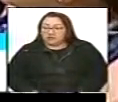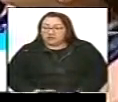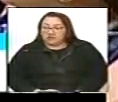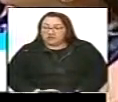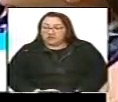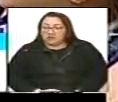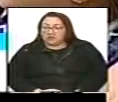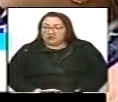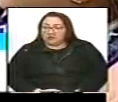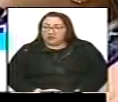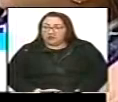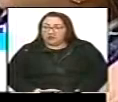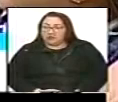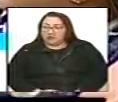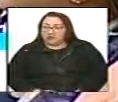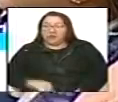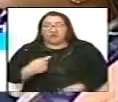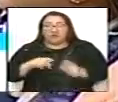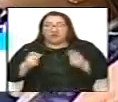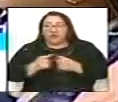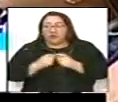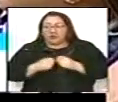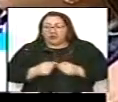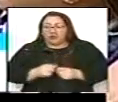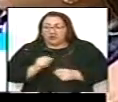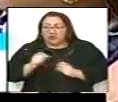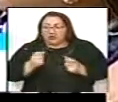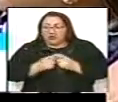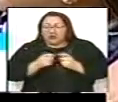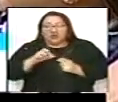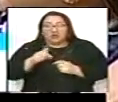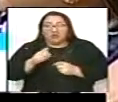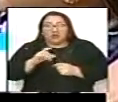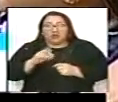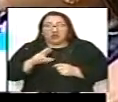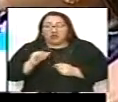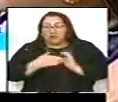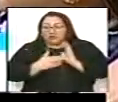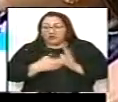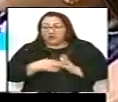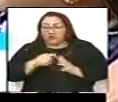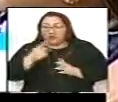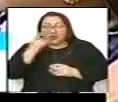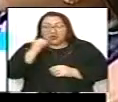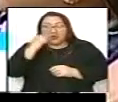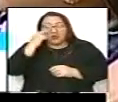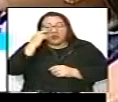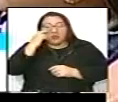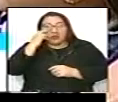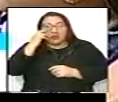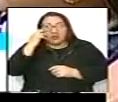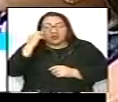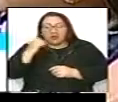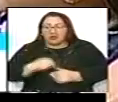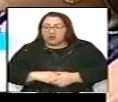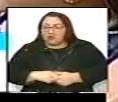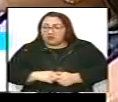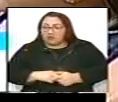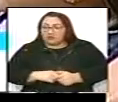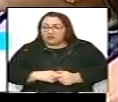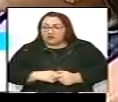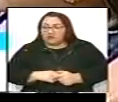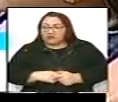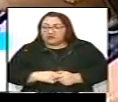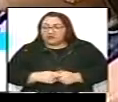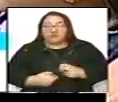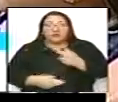regresando al punto de que estamos el día de hoy acá en la Comisión Permanente, si el congresista Pacori ha presentado una posición de que la acusación de la señora Fiscal